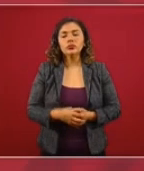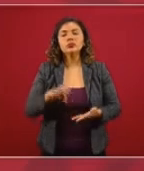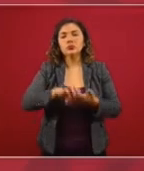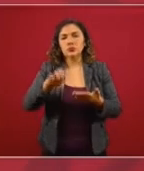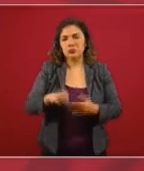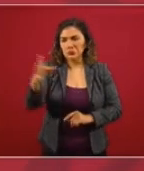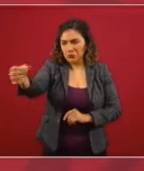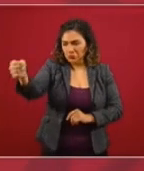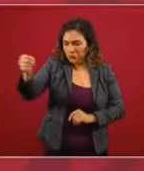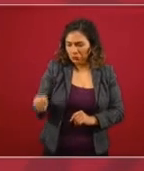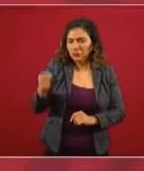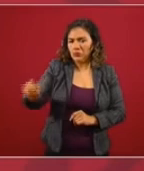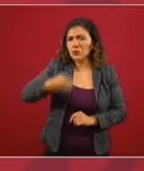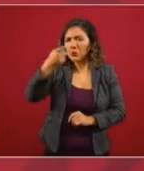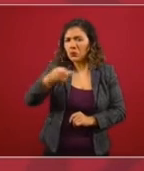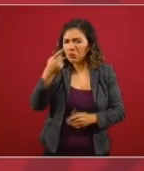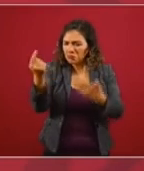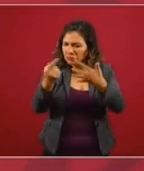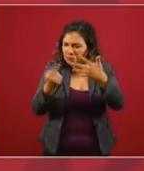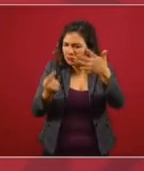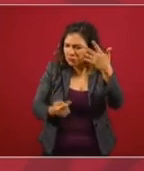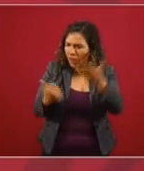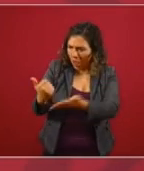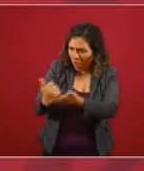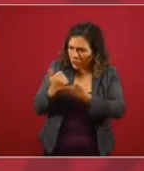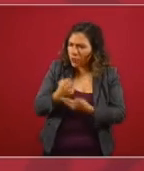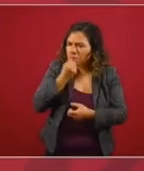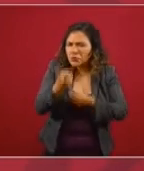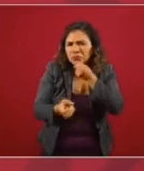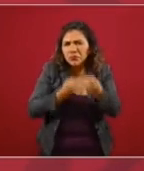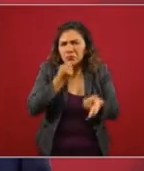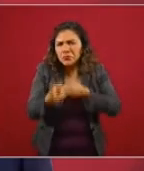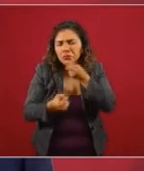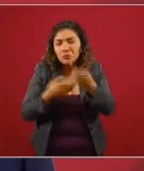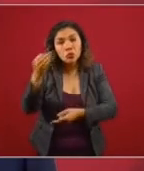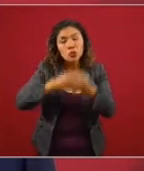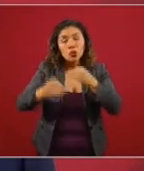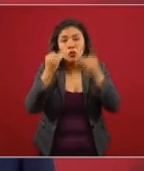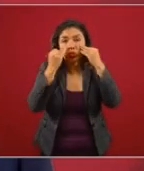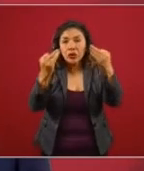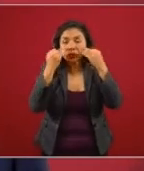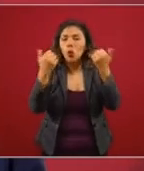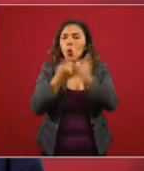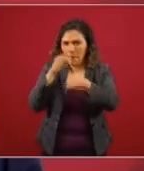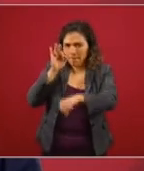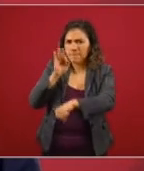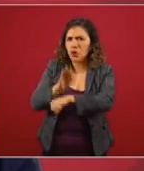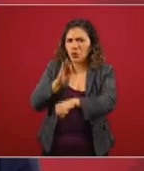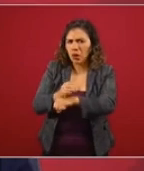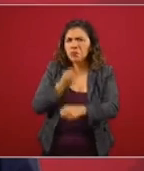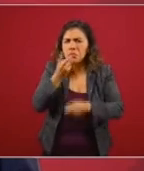ayuda, informa, son los testigos protegidos,